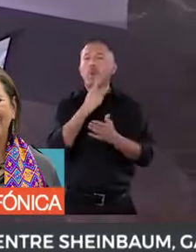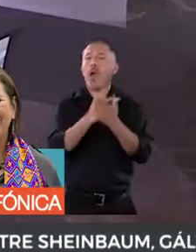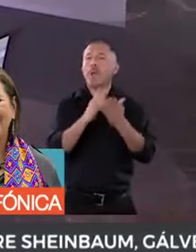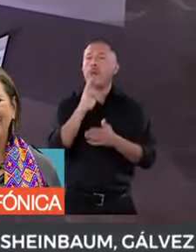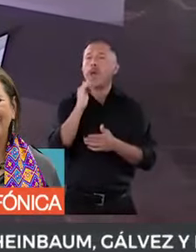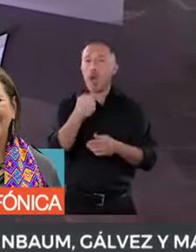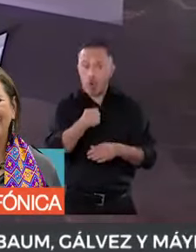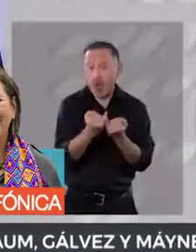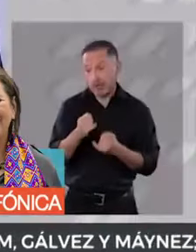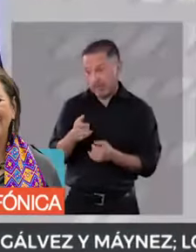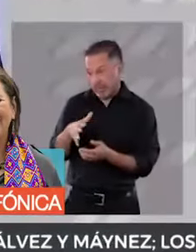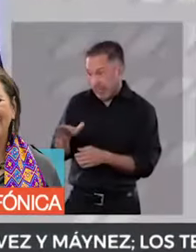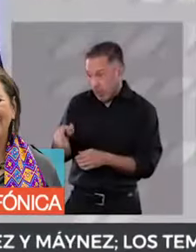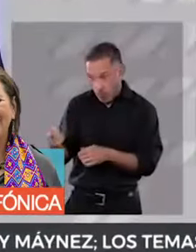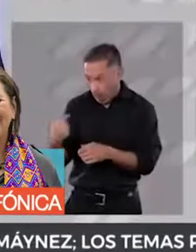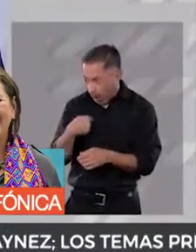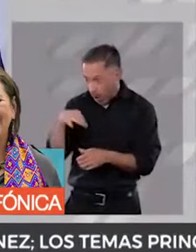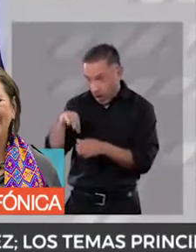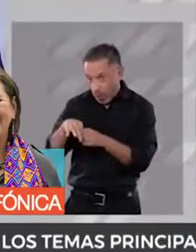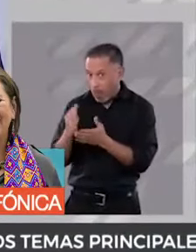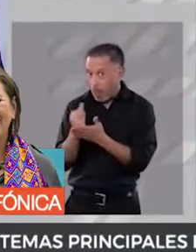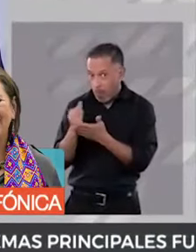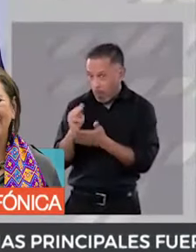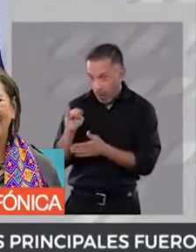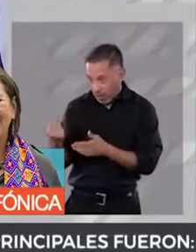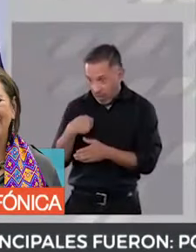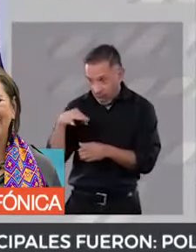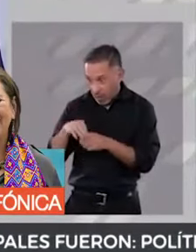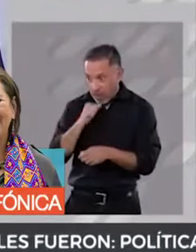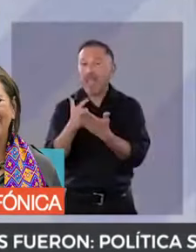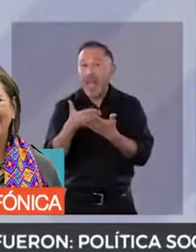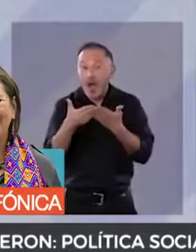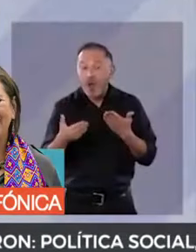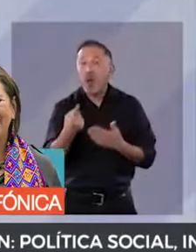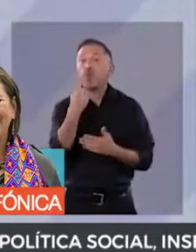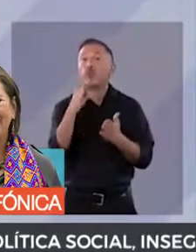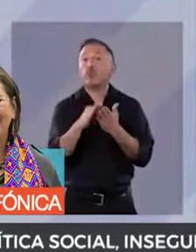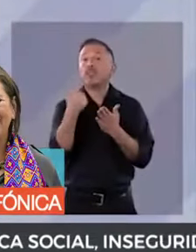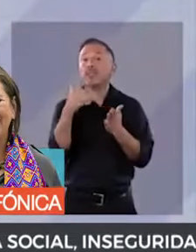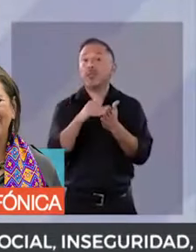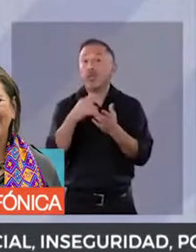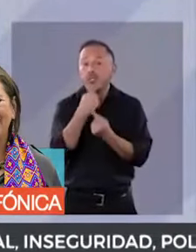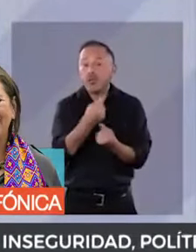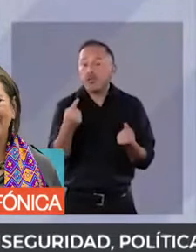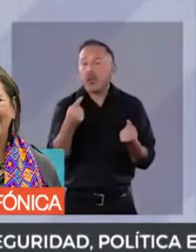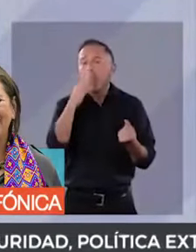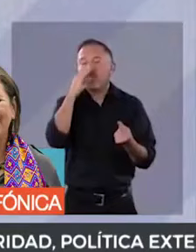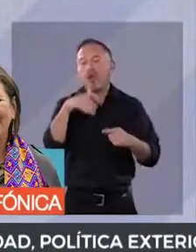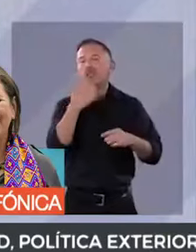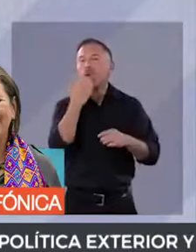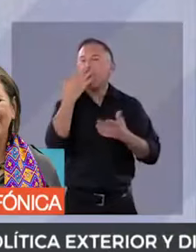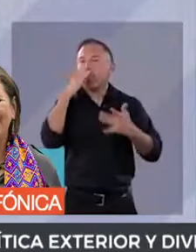Chiapas mataron a 15 personas relacionadas con candidatos? Sí. Es una locura lo que estamos viviendo, es una locura. Por eso se van a